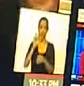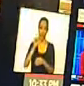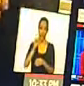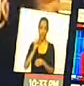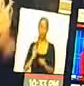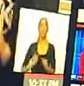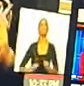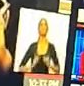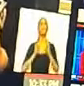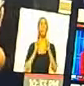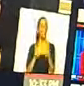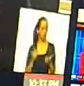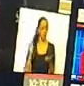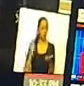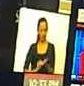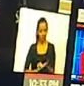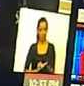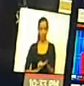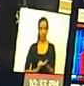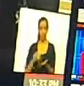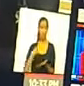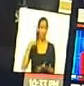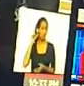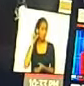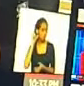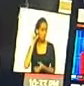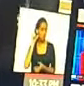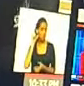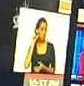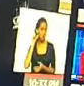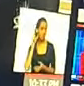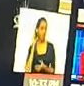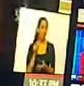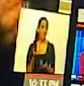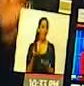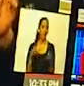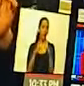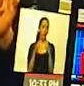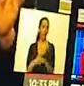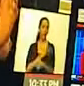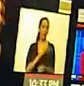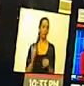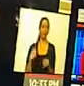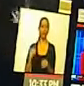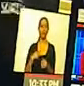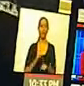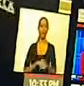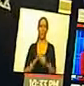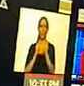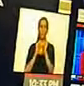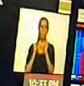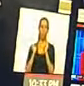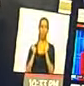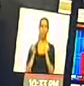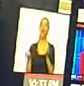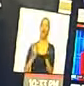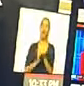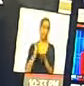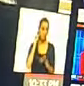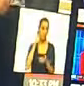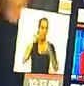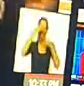empezaron nuevamente, yo empecé a escuchar ya sectores de la sociedad que teníamos tiempo de no escuchar nuevamente la ola de